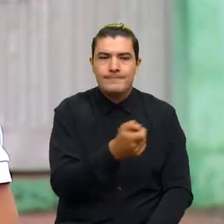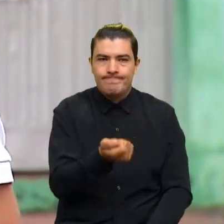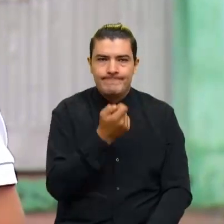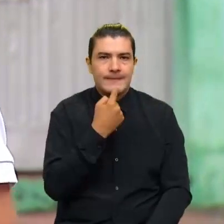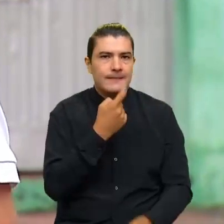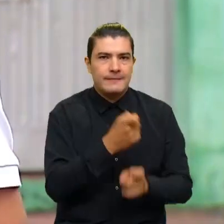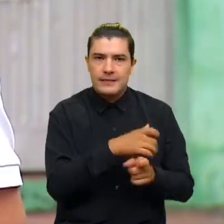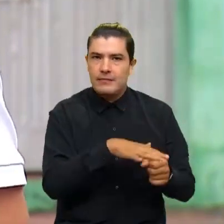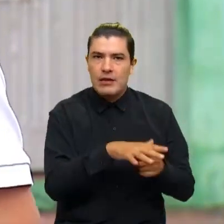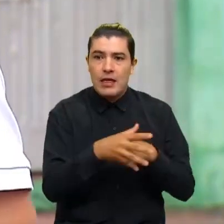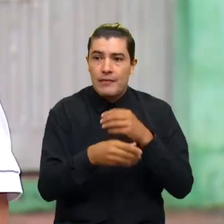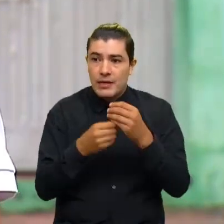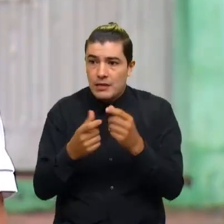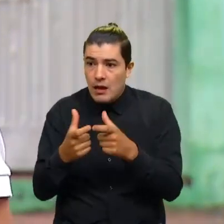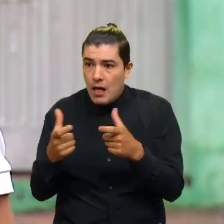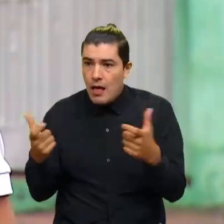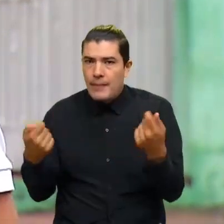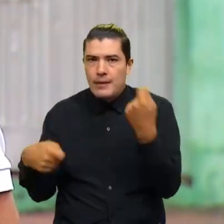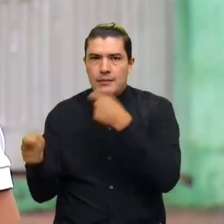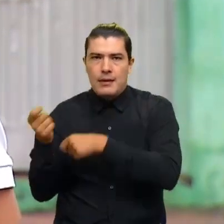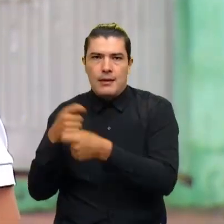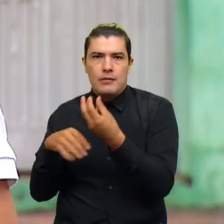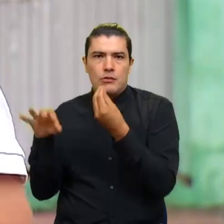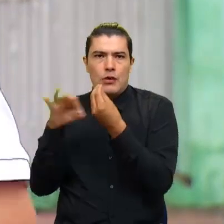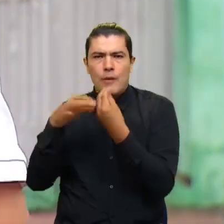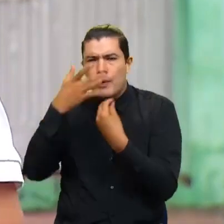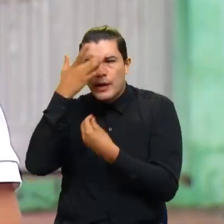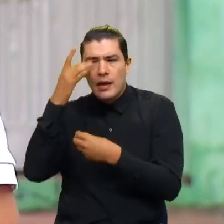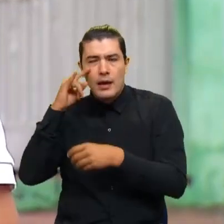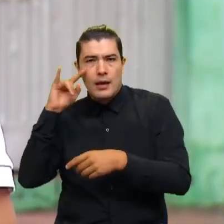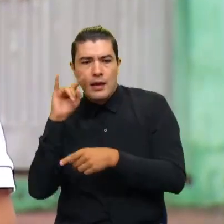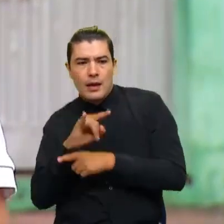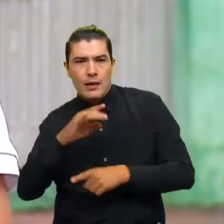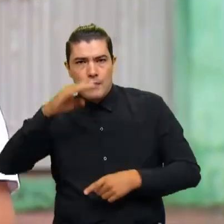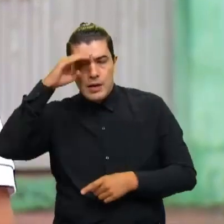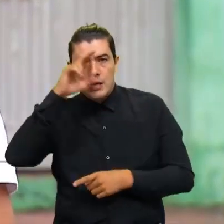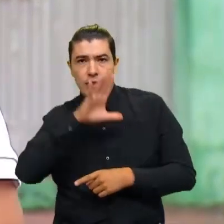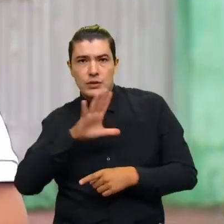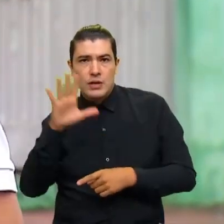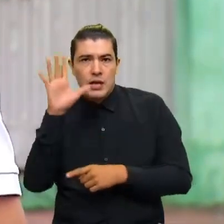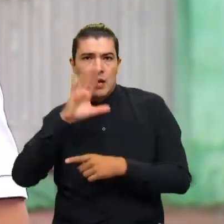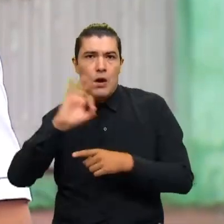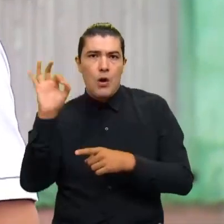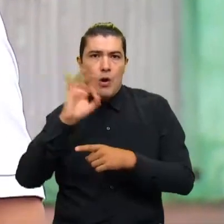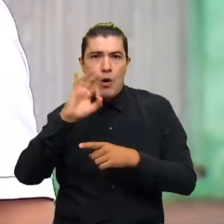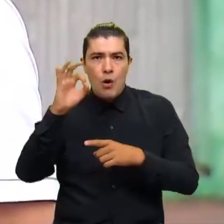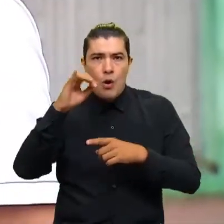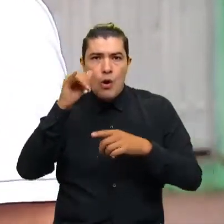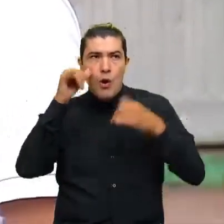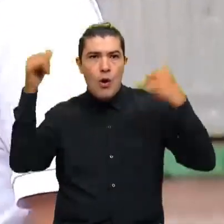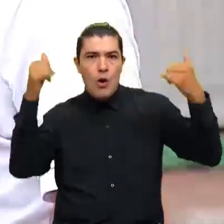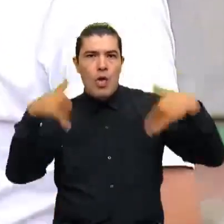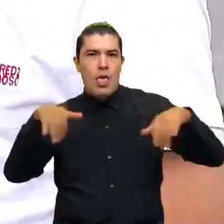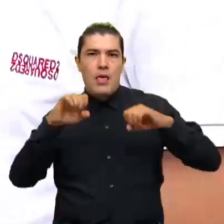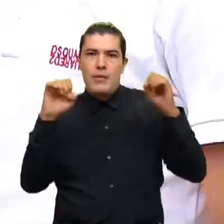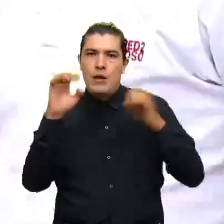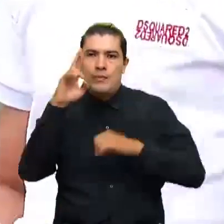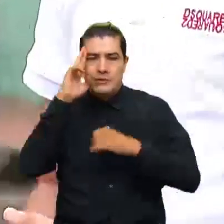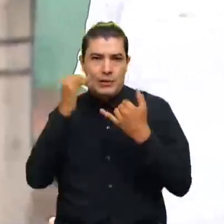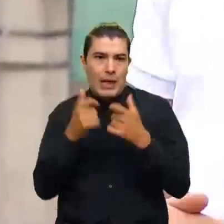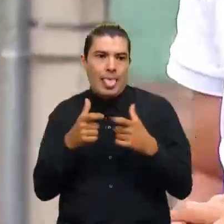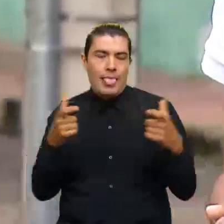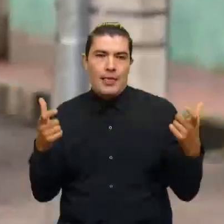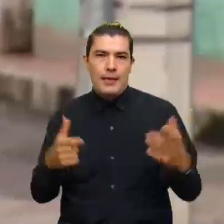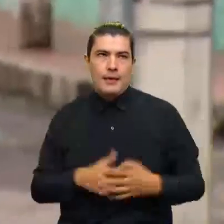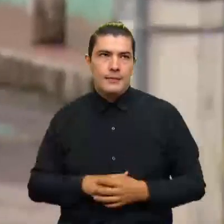un monitoreo de seguridad, que no hay una vigilancia permanente por parte de estos sistemas, como a su vez por parte de la Policía Nacional. Así es,